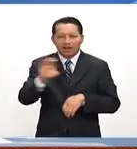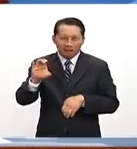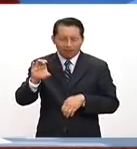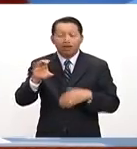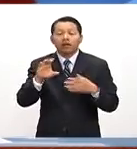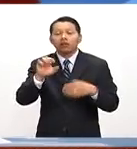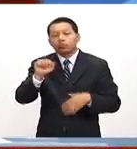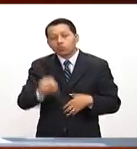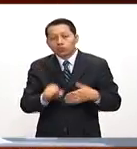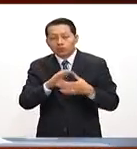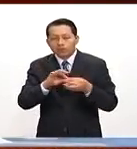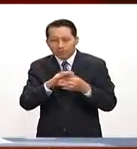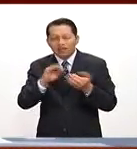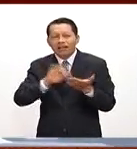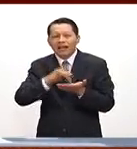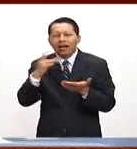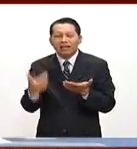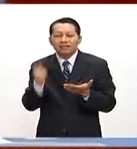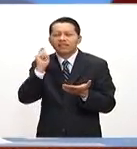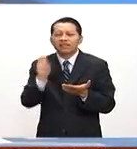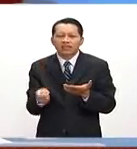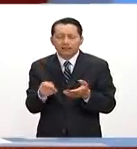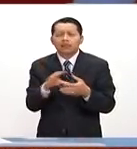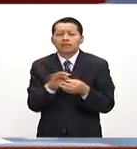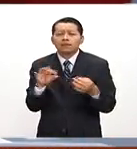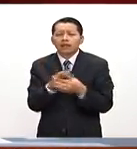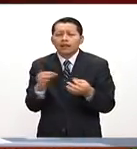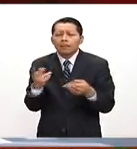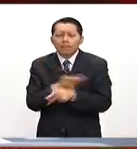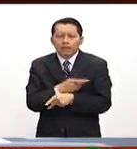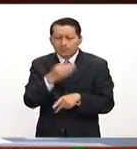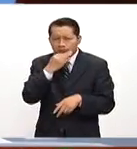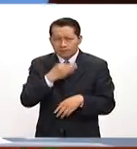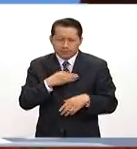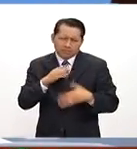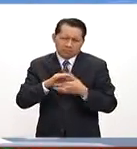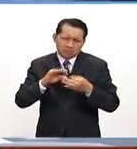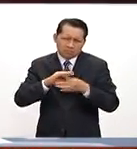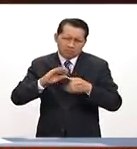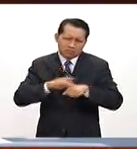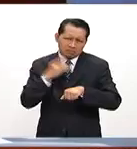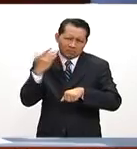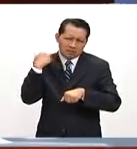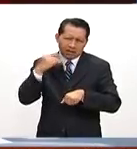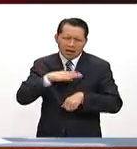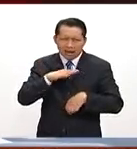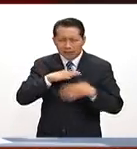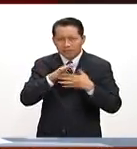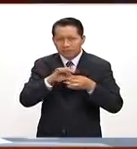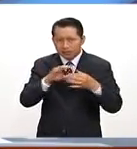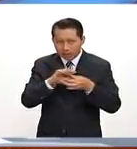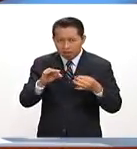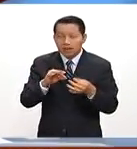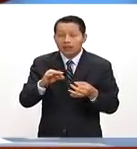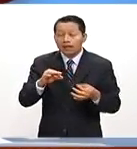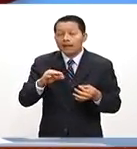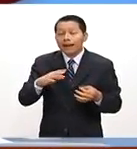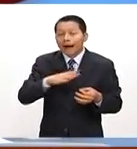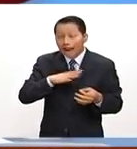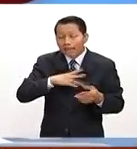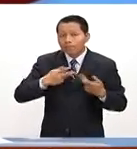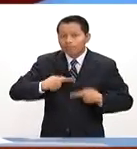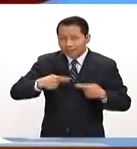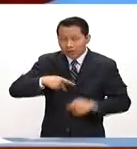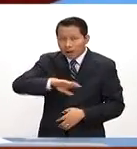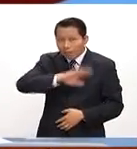afectaciones. Humberto, gracias por estar con nosotros y me gustaría que nos aclararas un detalle que se ha manejado respecto al saldo, si fue blanco o hay víctimas en